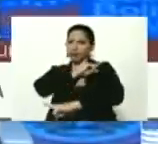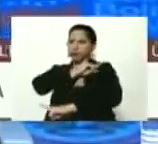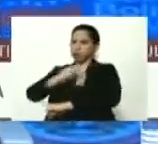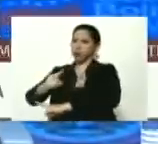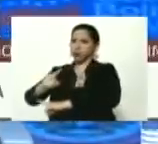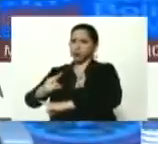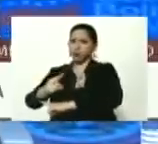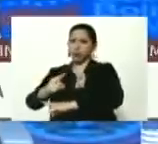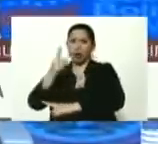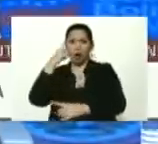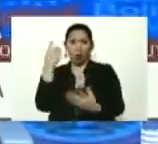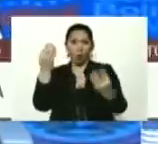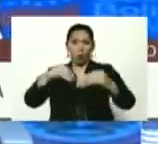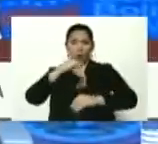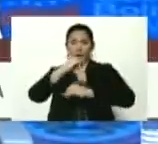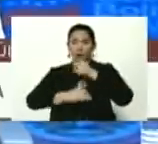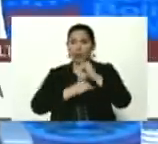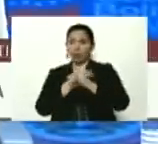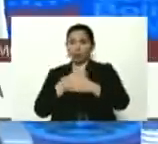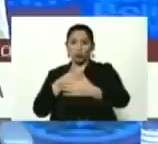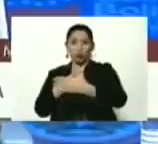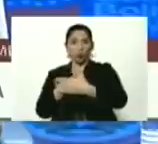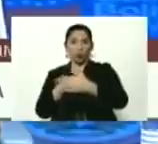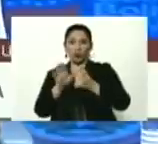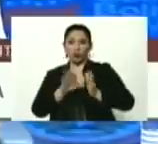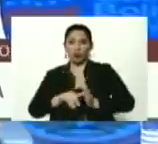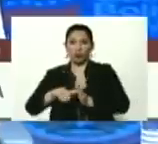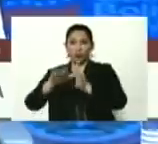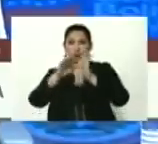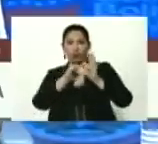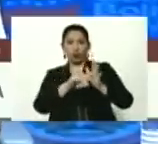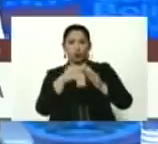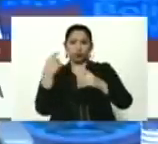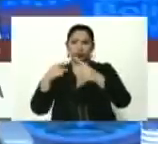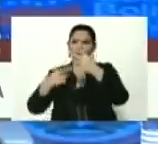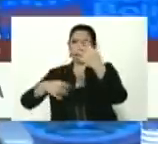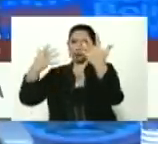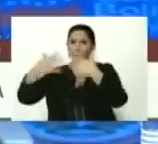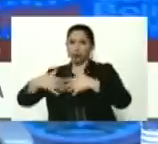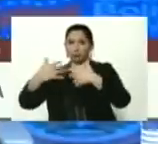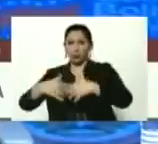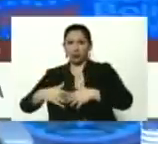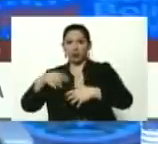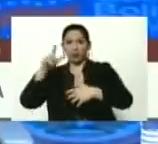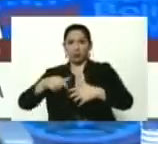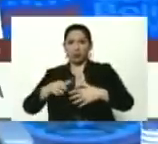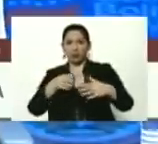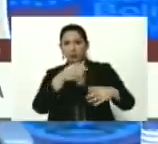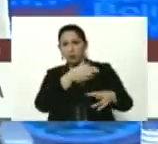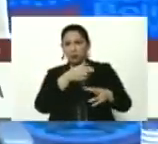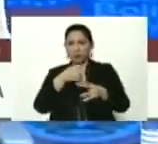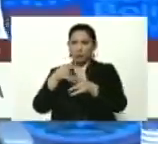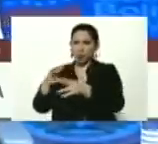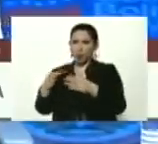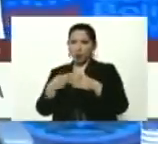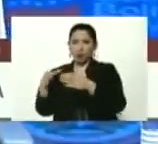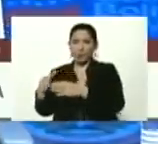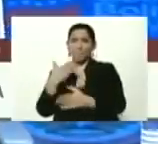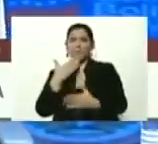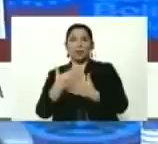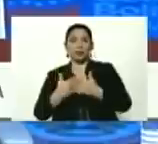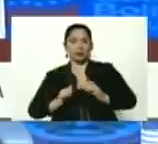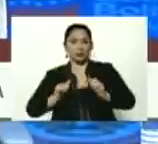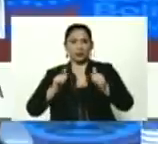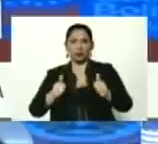de convenciones internacionales contra el delito transnacional y el crimen organizado. Yo voy a pedir para